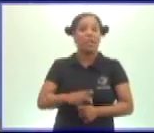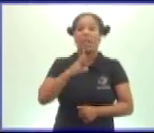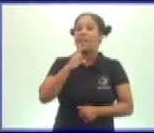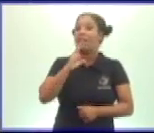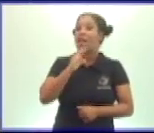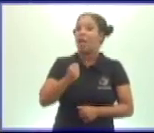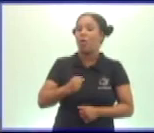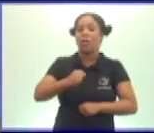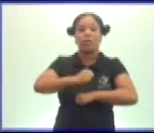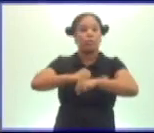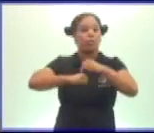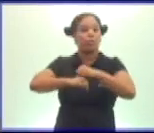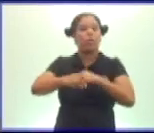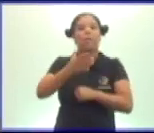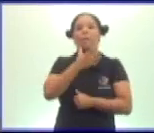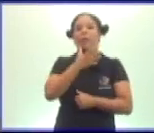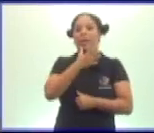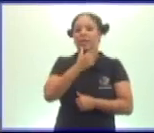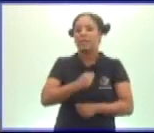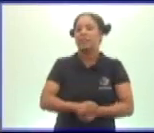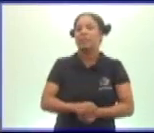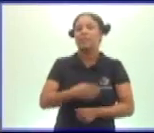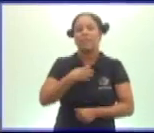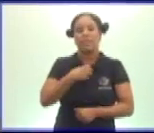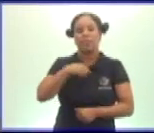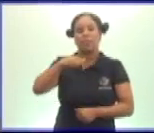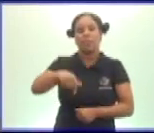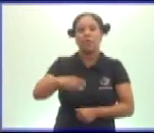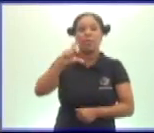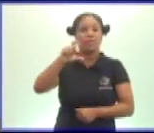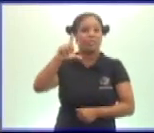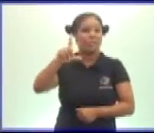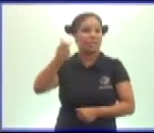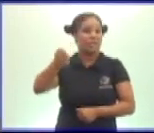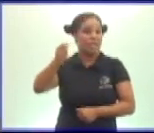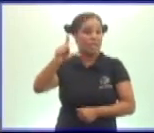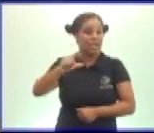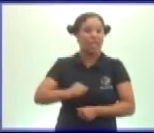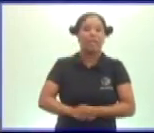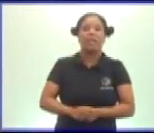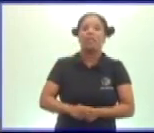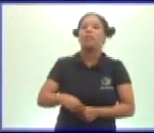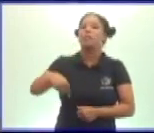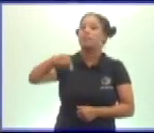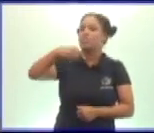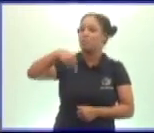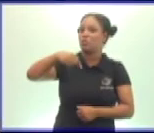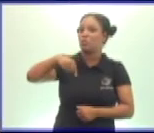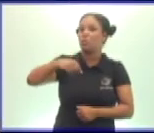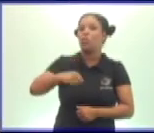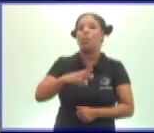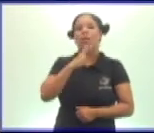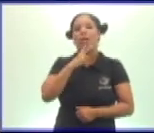son semejantes y por tanto tenemos aquí que el cloruro de aluminio pues sería soluble en el agua.